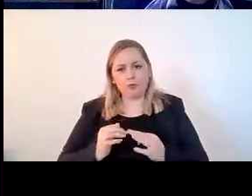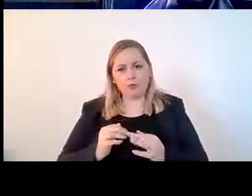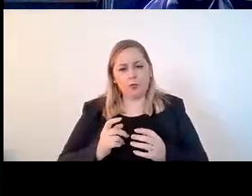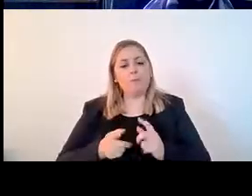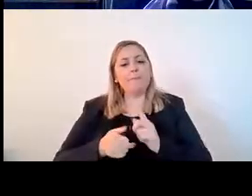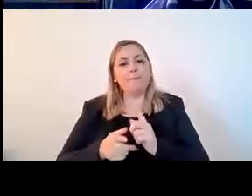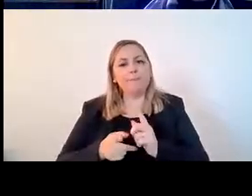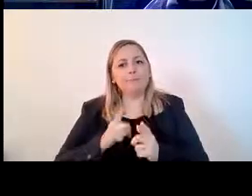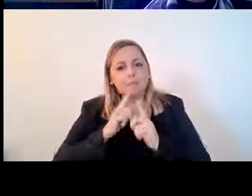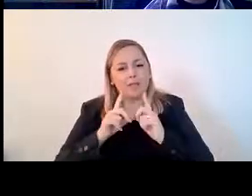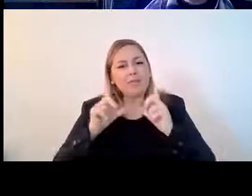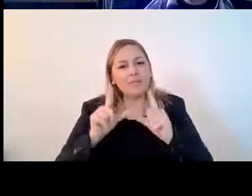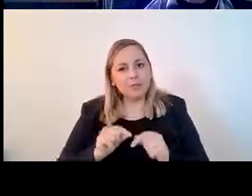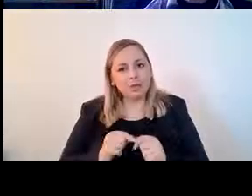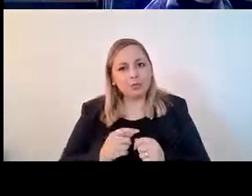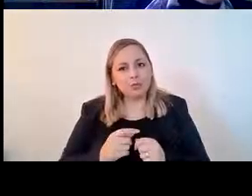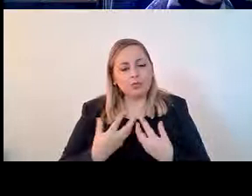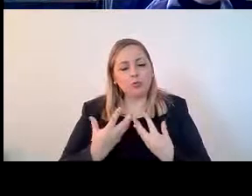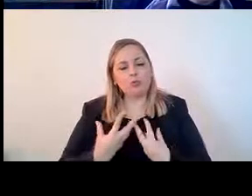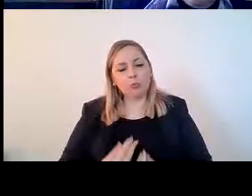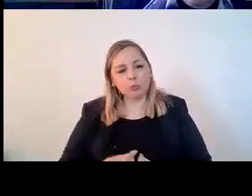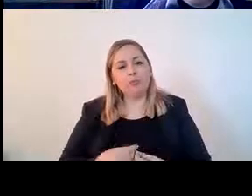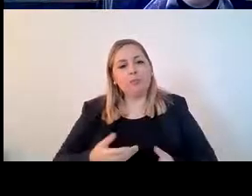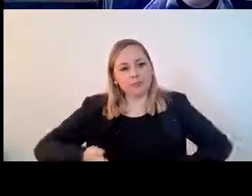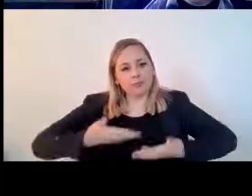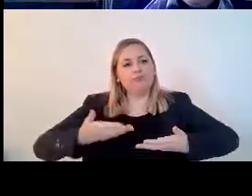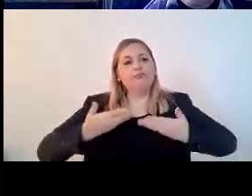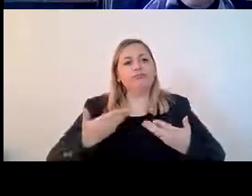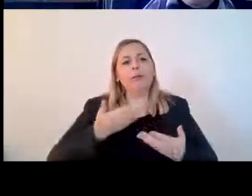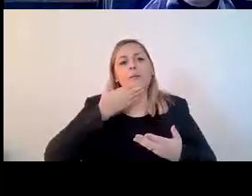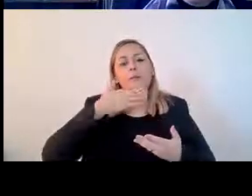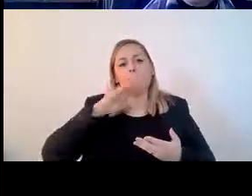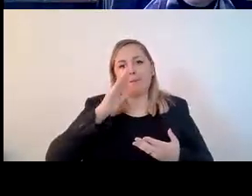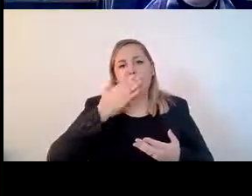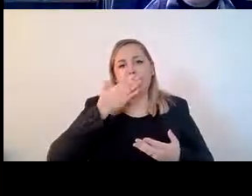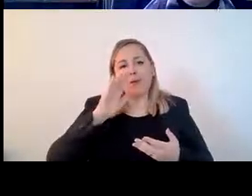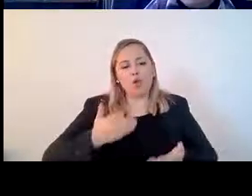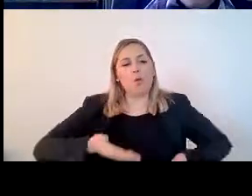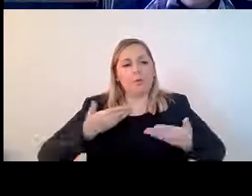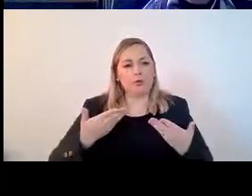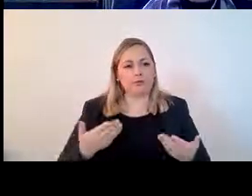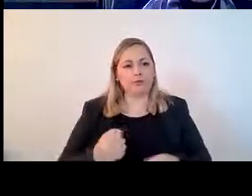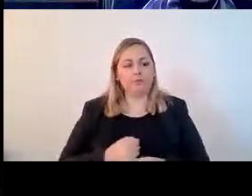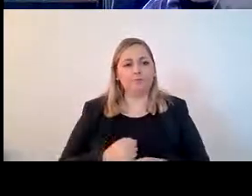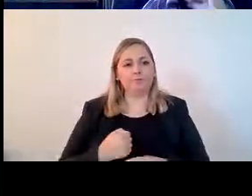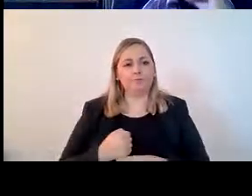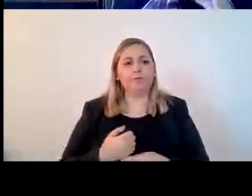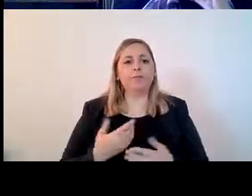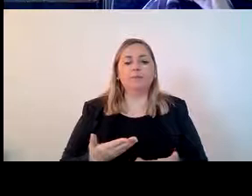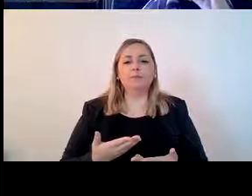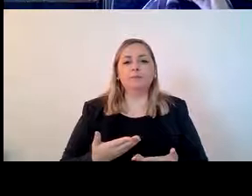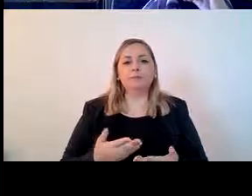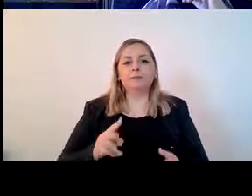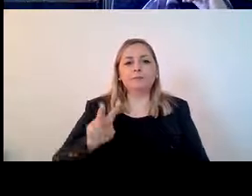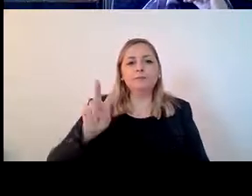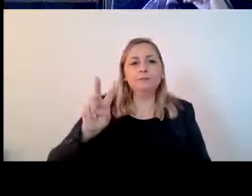prueba, disminuyendo la desesperanza y favoreciendo una mayor motivación, ¿ya? Vidal señala